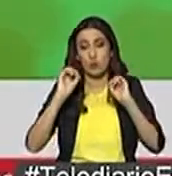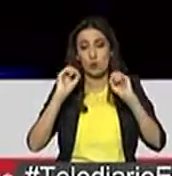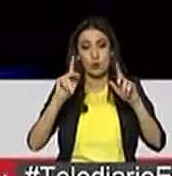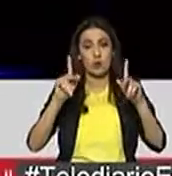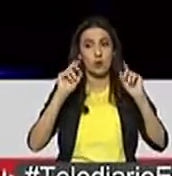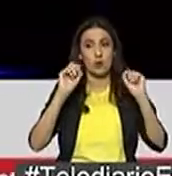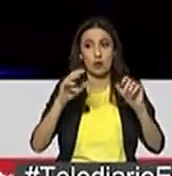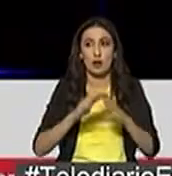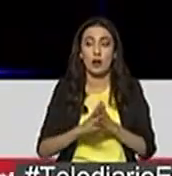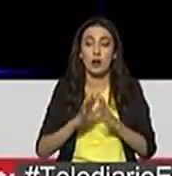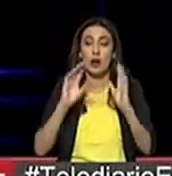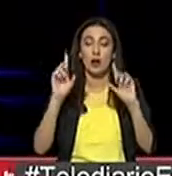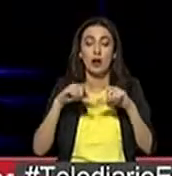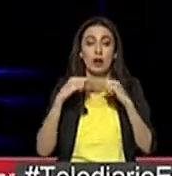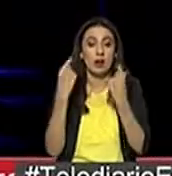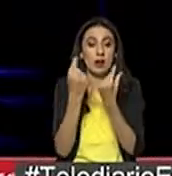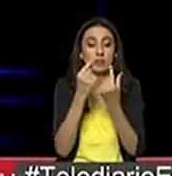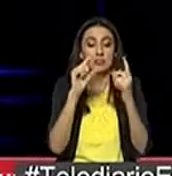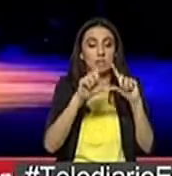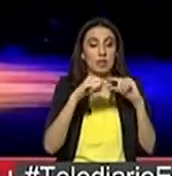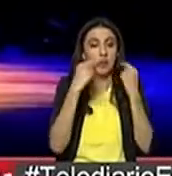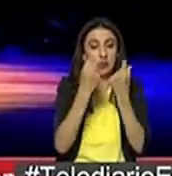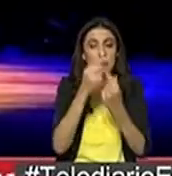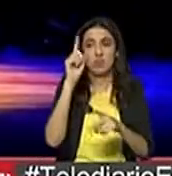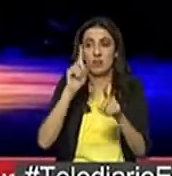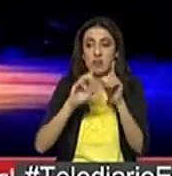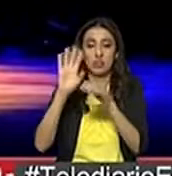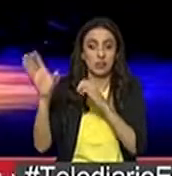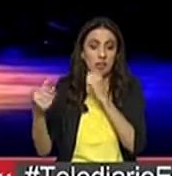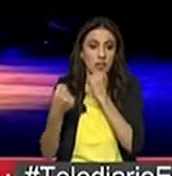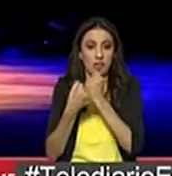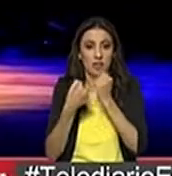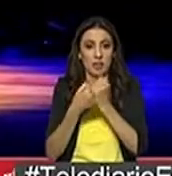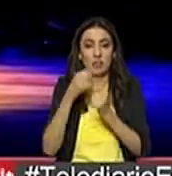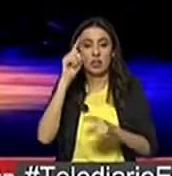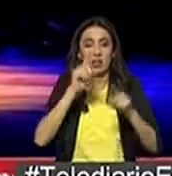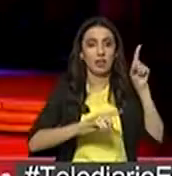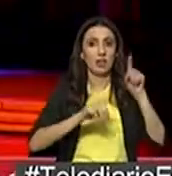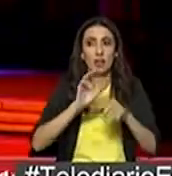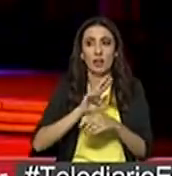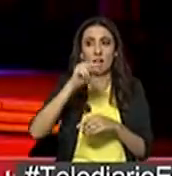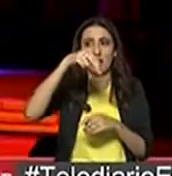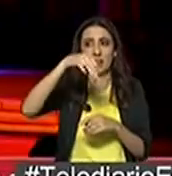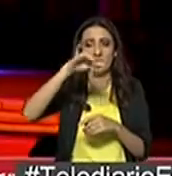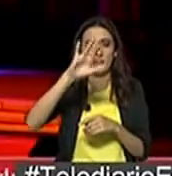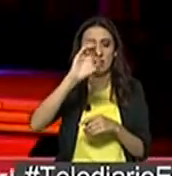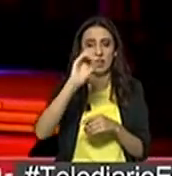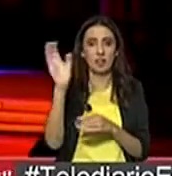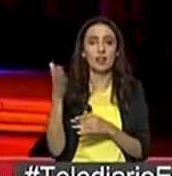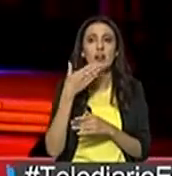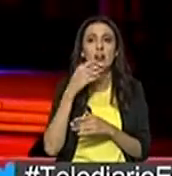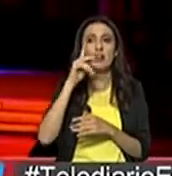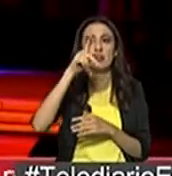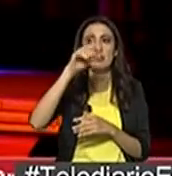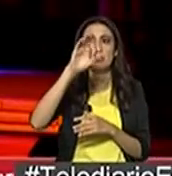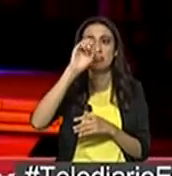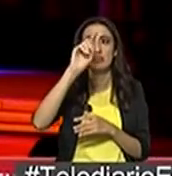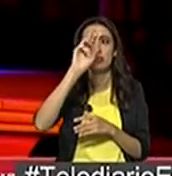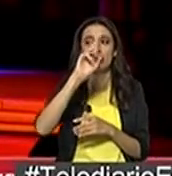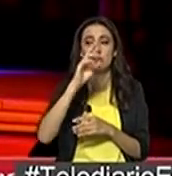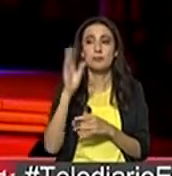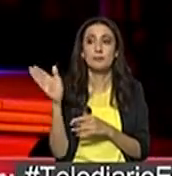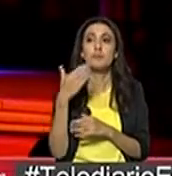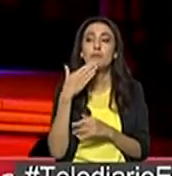vida. Las agrupaciones nacionales también tuvieron su lugar. Y un día Nico se fue. Del director Pedro Moscoso de Guayaquil,